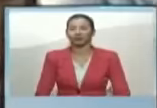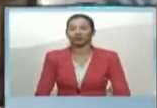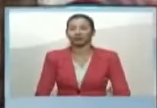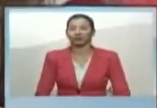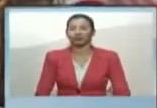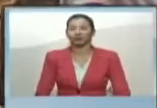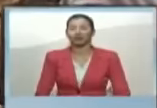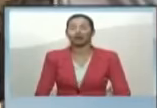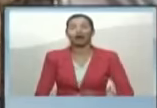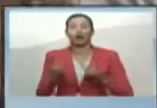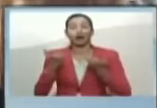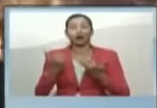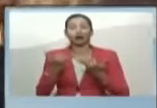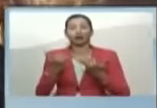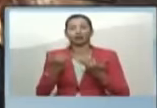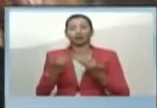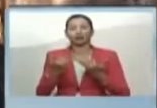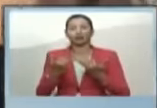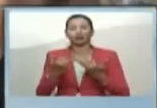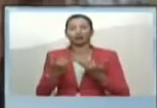estamos proponiendo